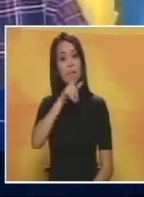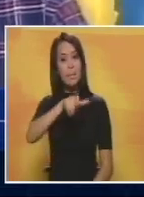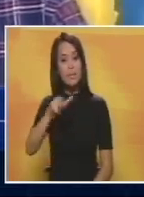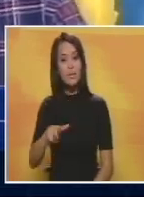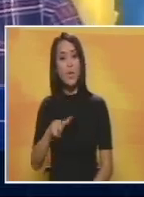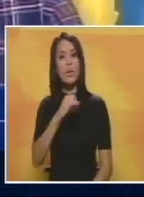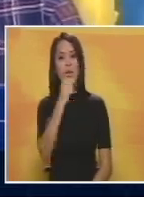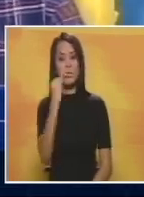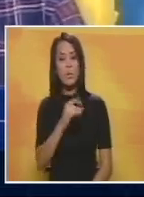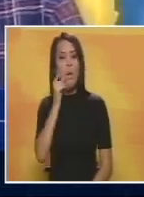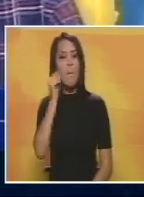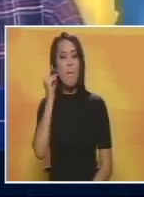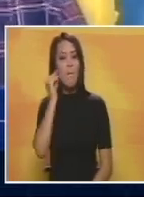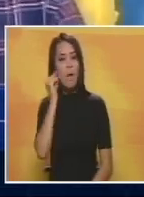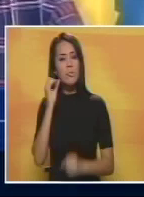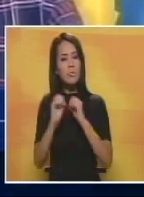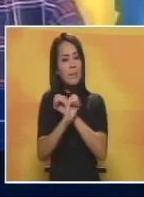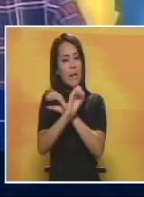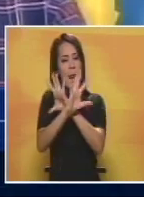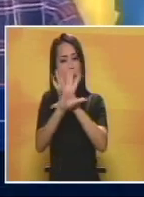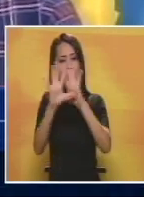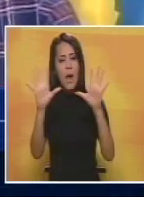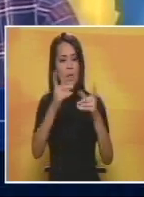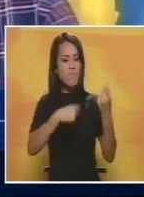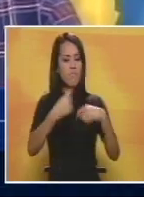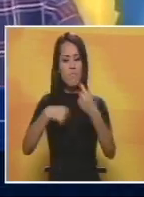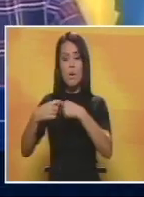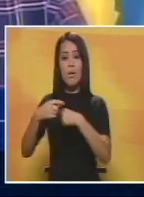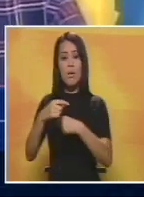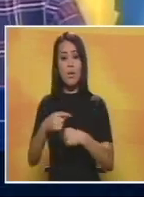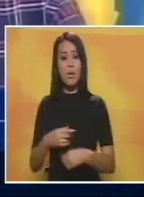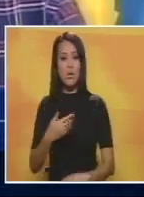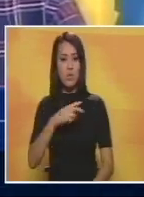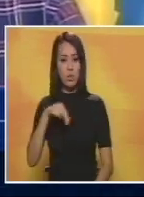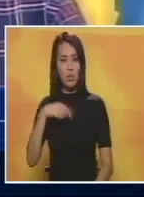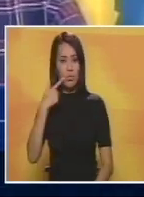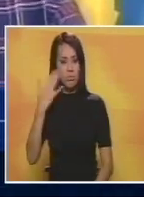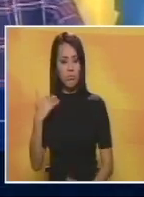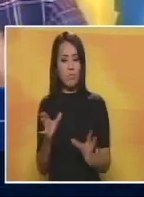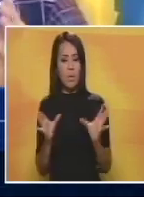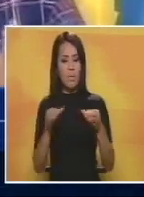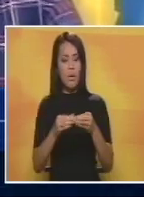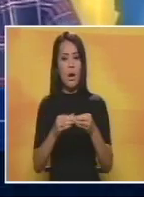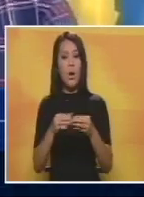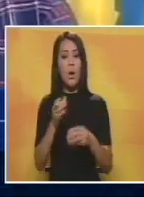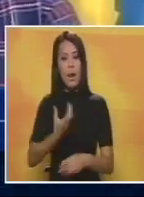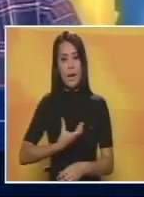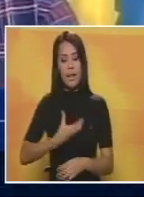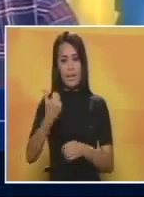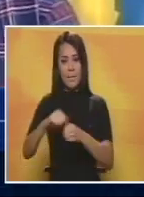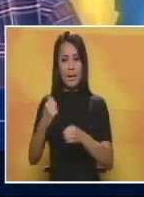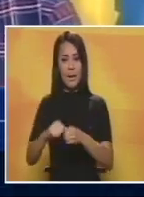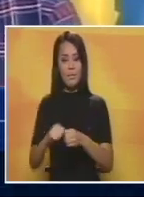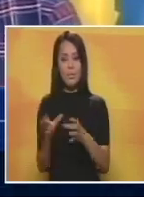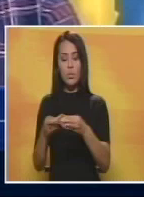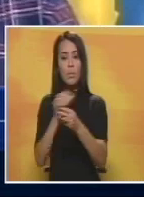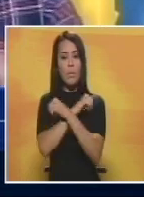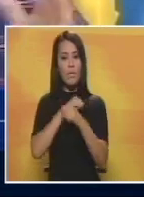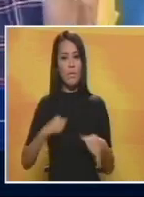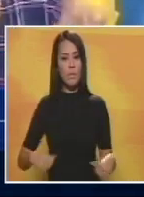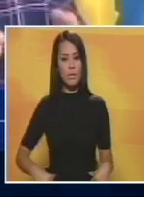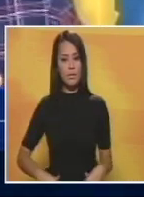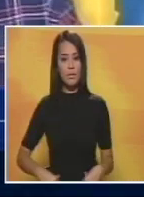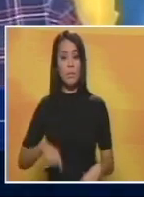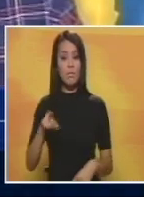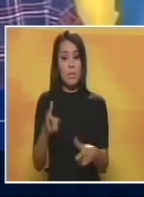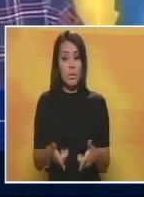zulianas un mercado transparente. Nosotros establecimos una reunión con el alcalde de Maracaibo y una comisión de la Fuerza Armada Nacional Bolivariana, porque se nombró una